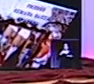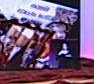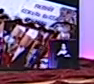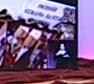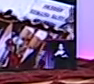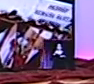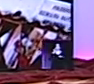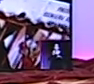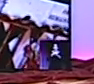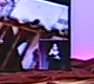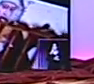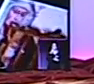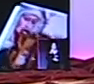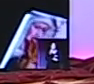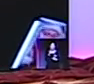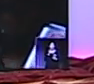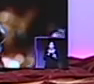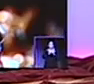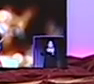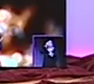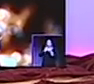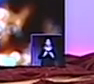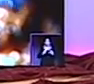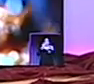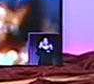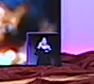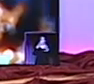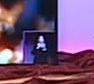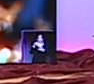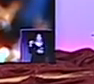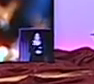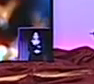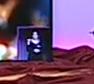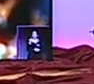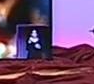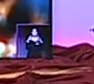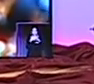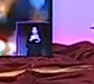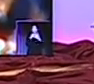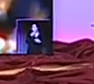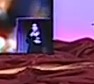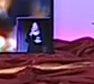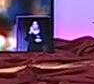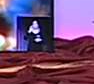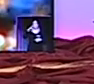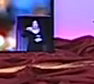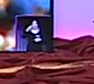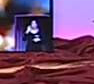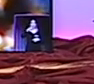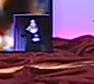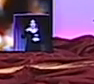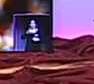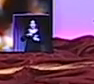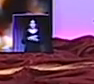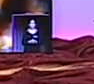hecho mal en el peor momento cuando jamás se ha hecho mal con los pregoneros si algo se ha sabido cuidar el protocolo quien lo marca en los últimos